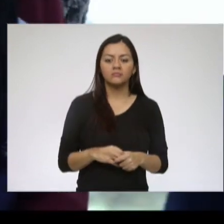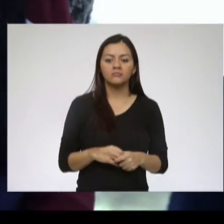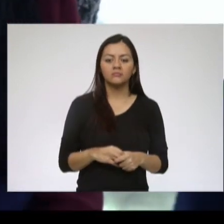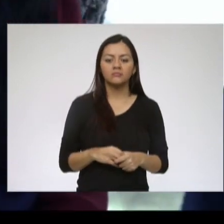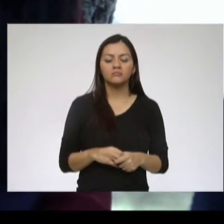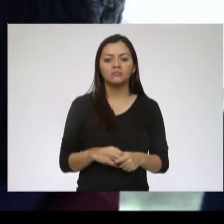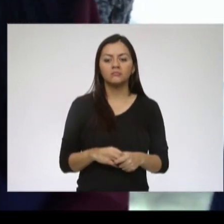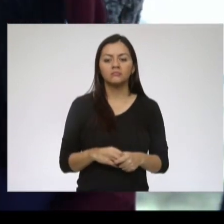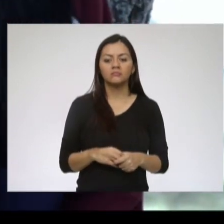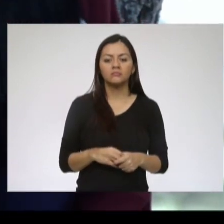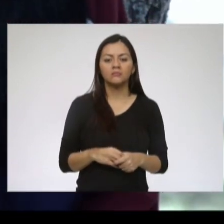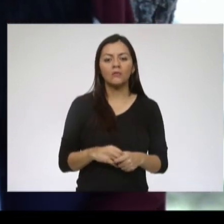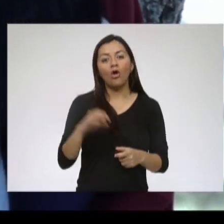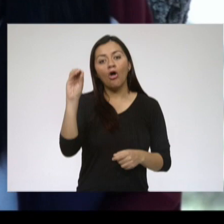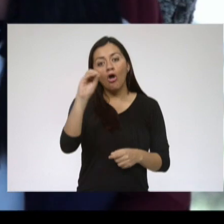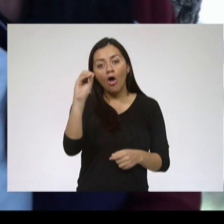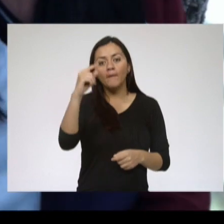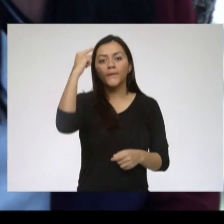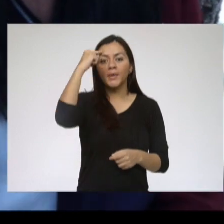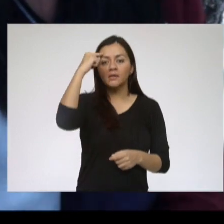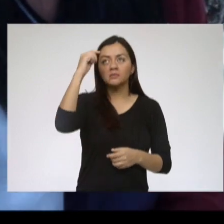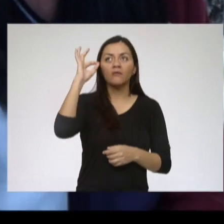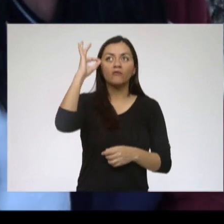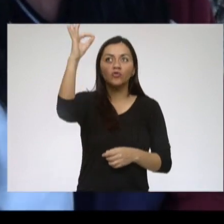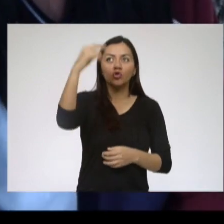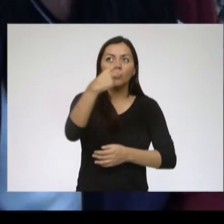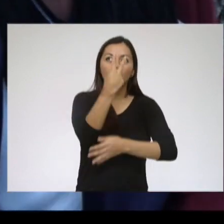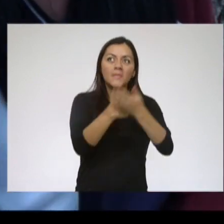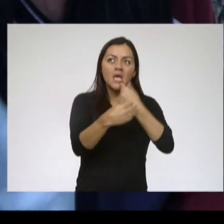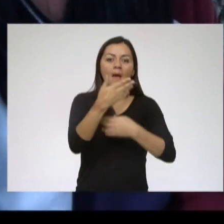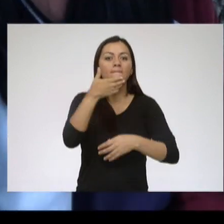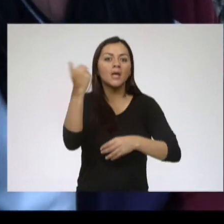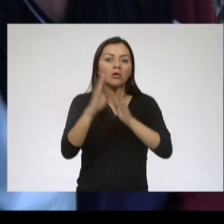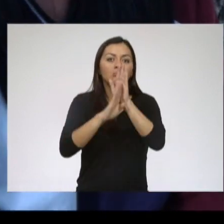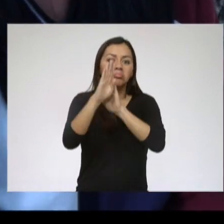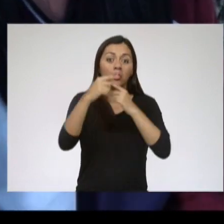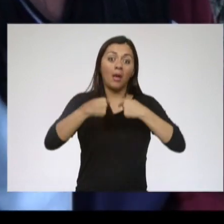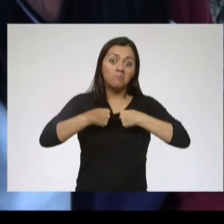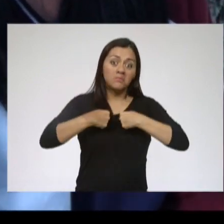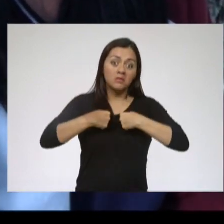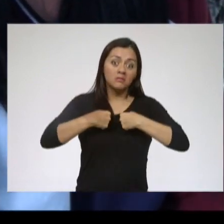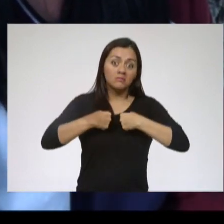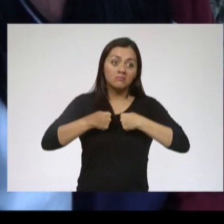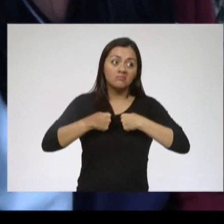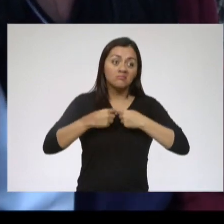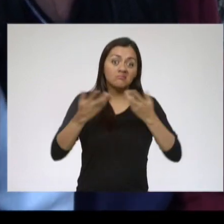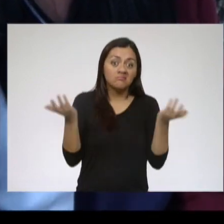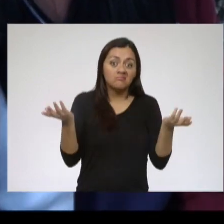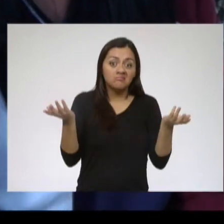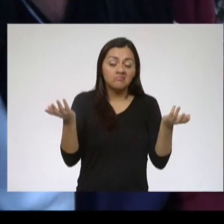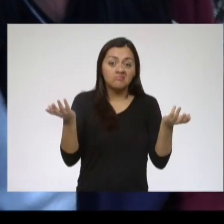Que fue para bienestar mío y para utilidad mío, porque si es que no se hubiesen